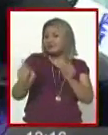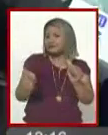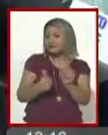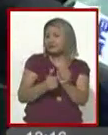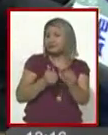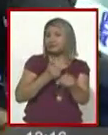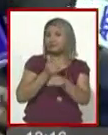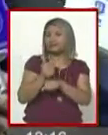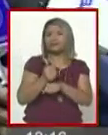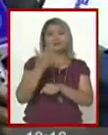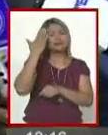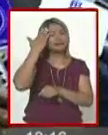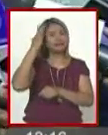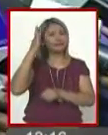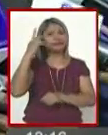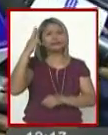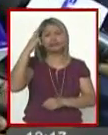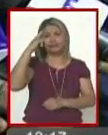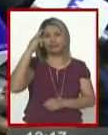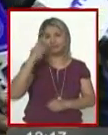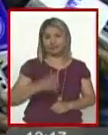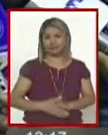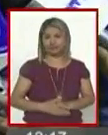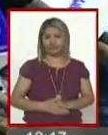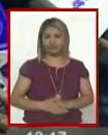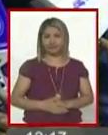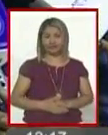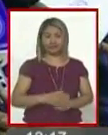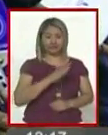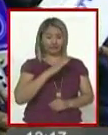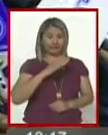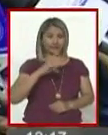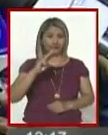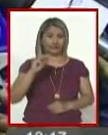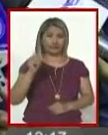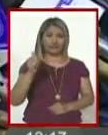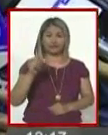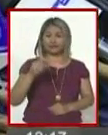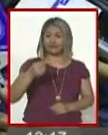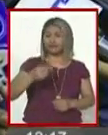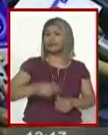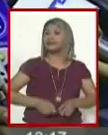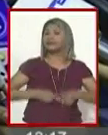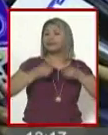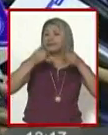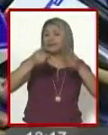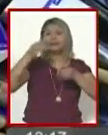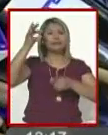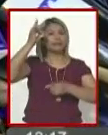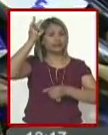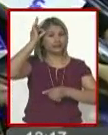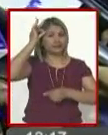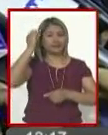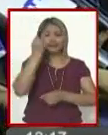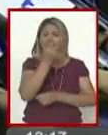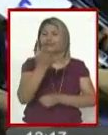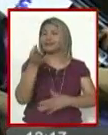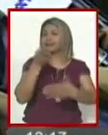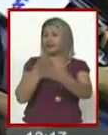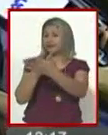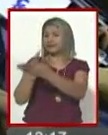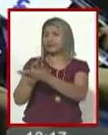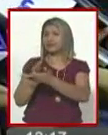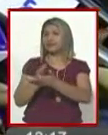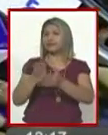estas acusaciones? No sabemos, es por eso que nosotros estamos como Consejo de la Magistratura sentando denuncia en la fiscalía con aquellas personas, en